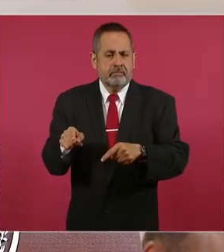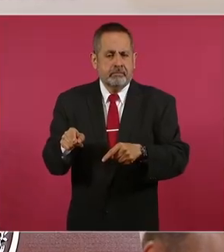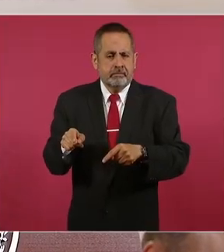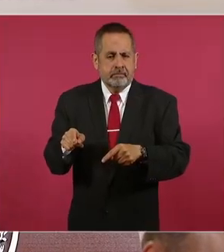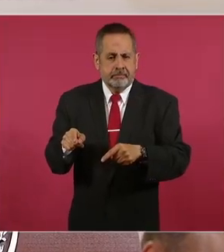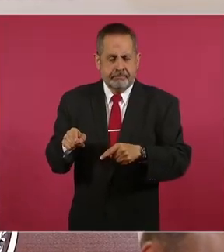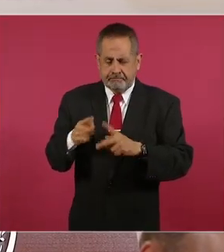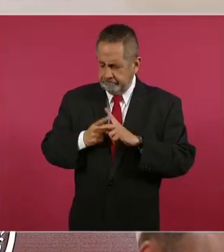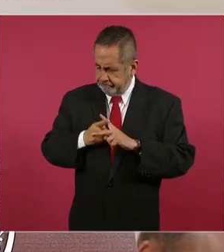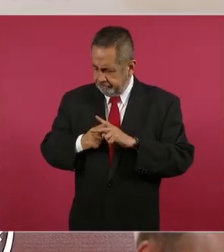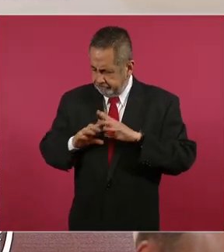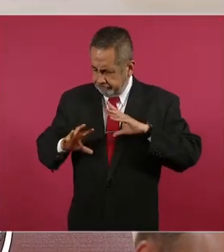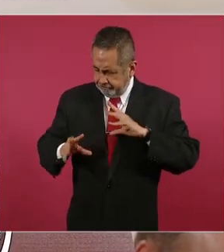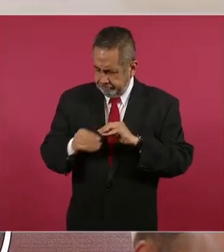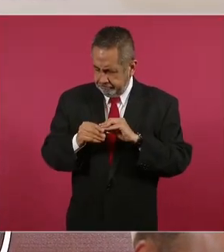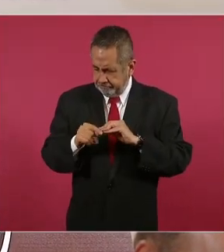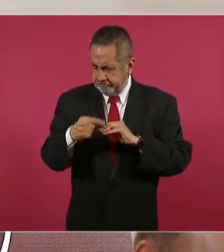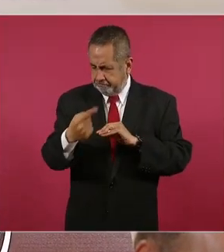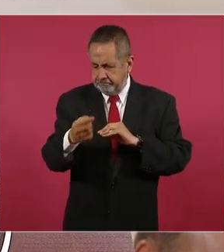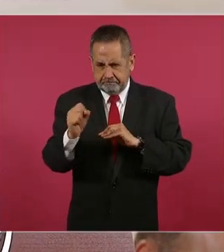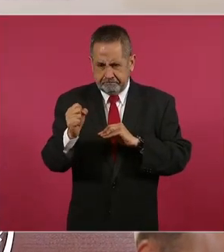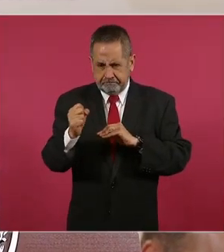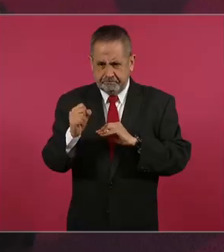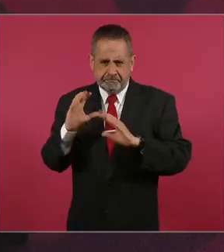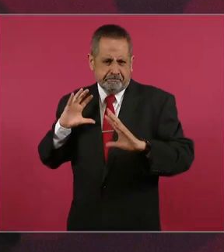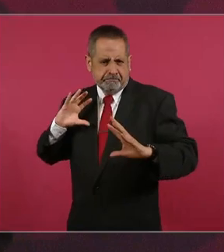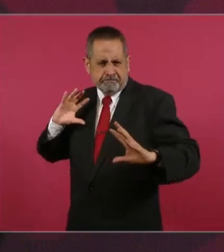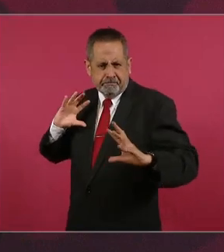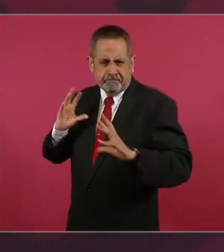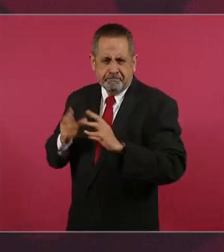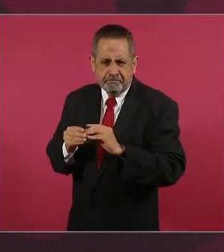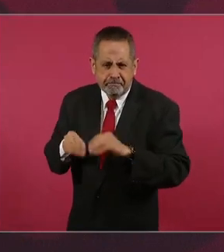ya considerando hasta septiembre,